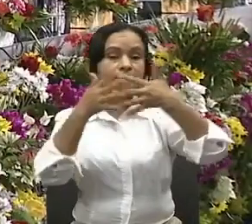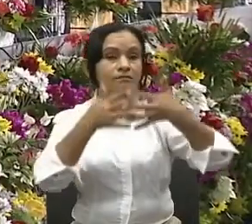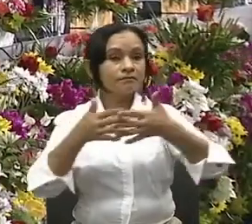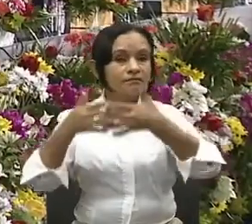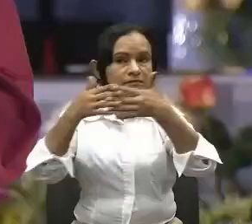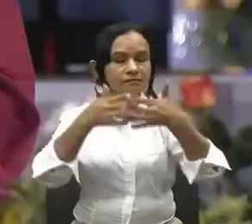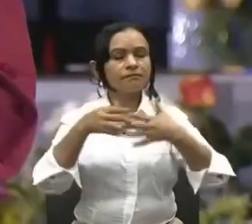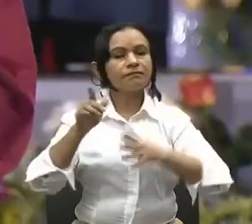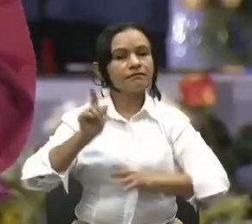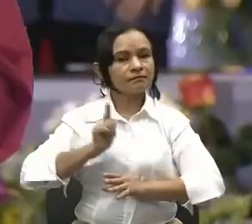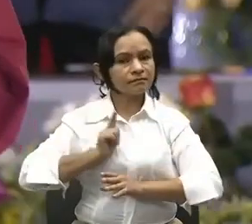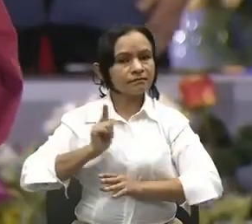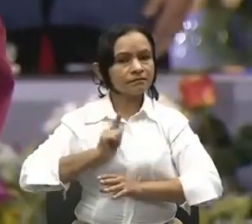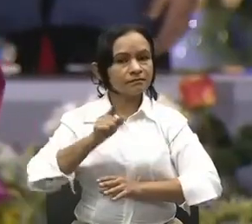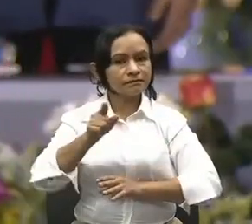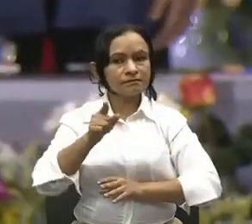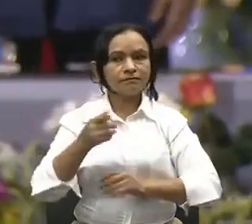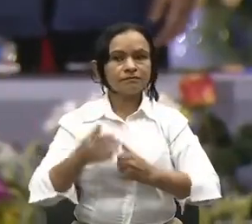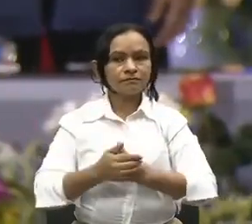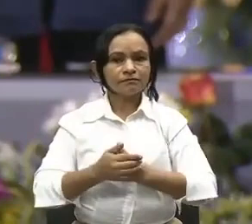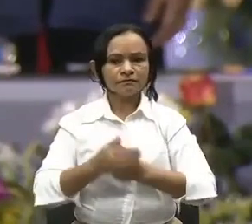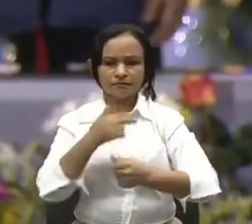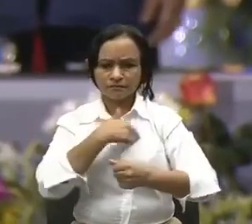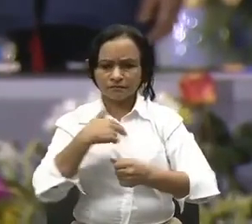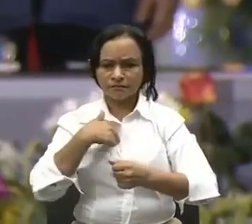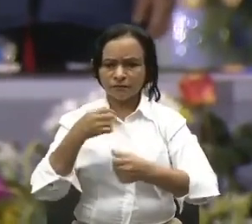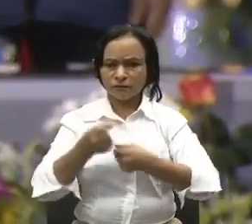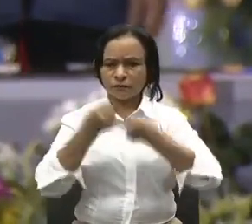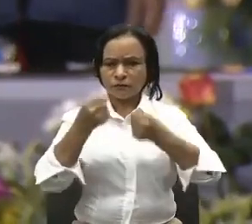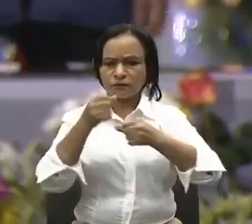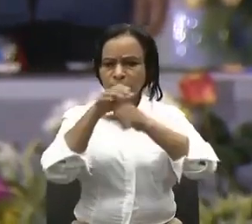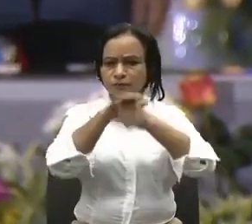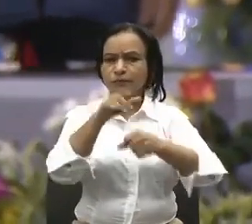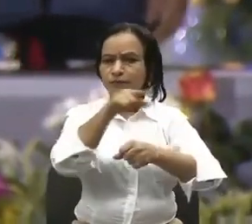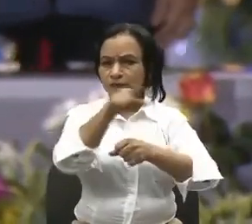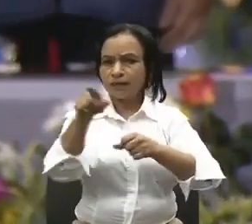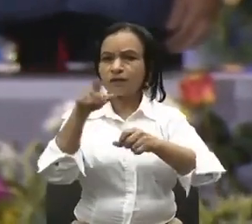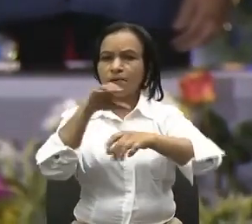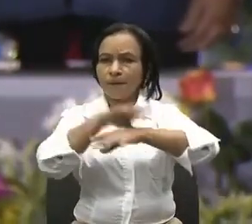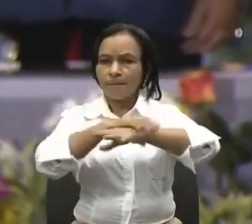Y ahí están, duro contra ellos.